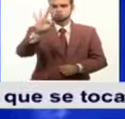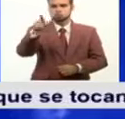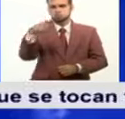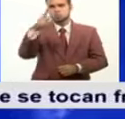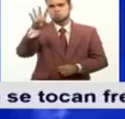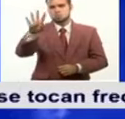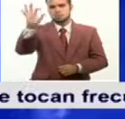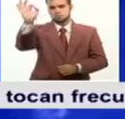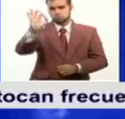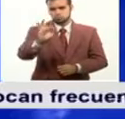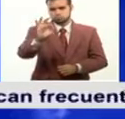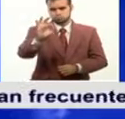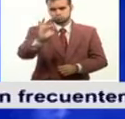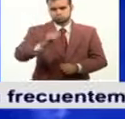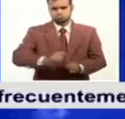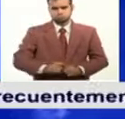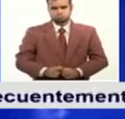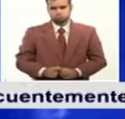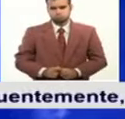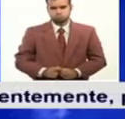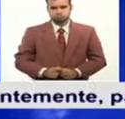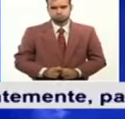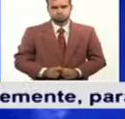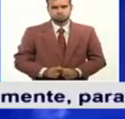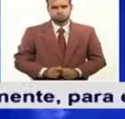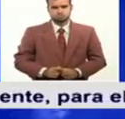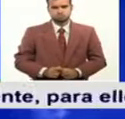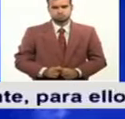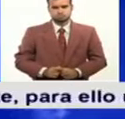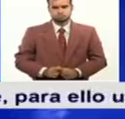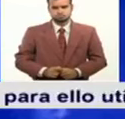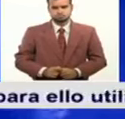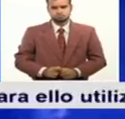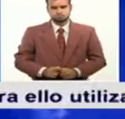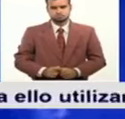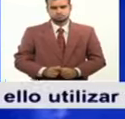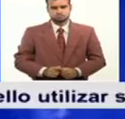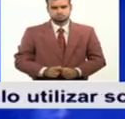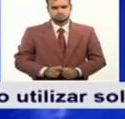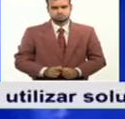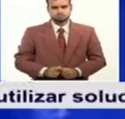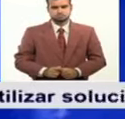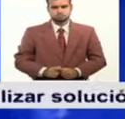38,4% de todas las muestras analizadas en nuestro país,